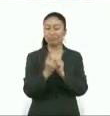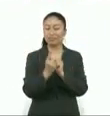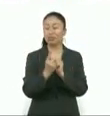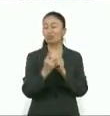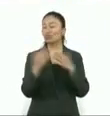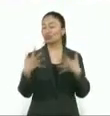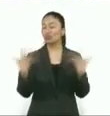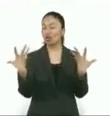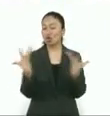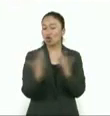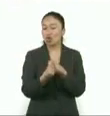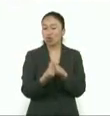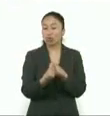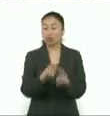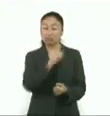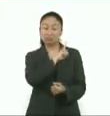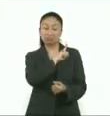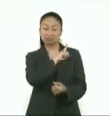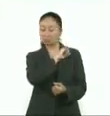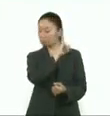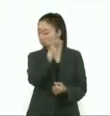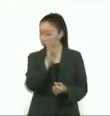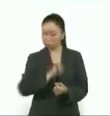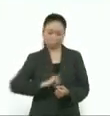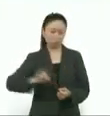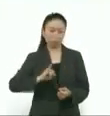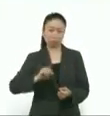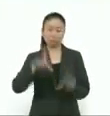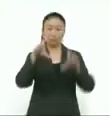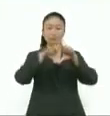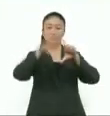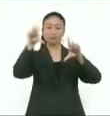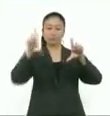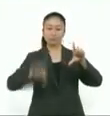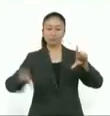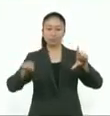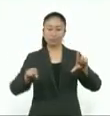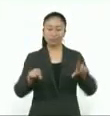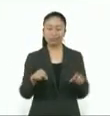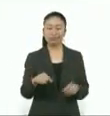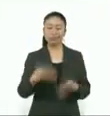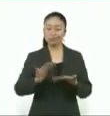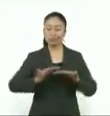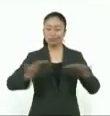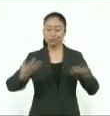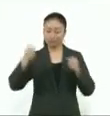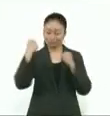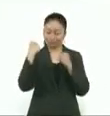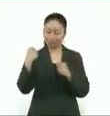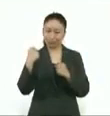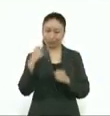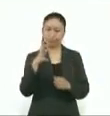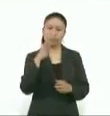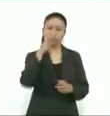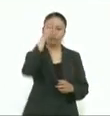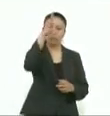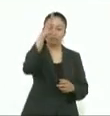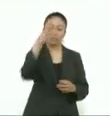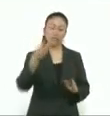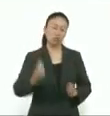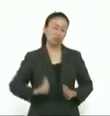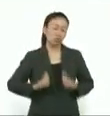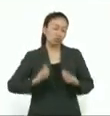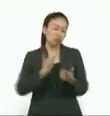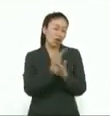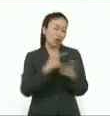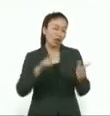nunca volveremos a estar solas. En México, si el presente es de lucha, el futuro será de vida.